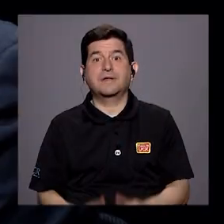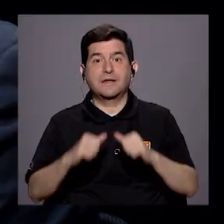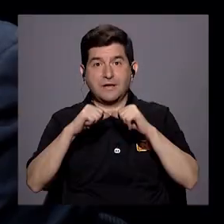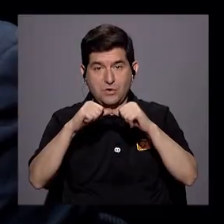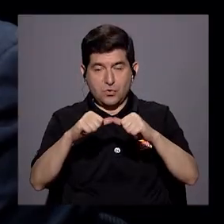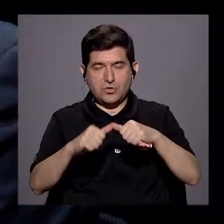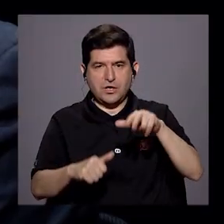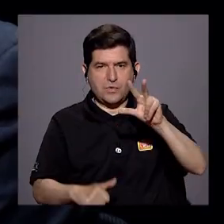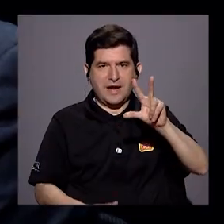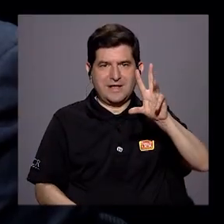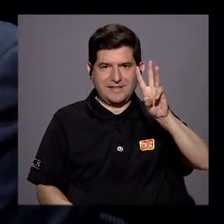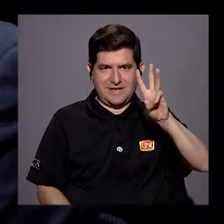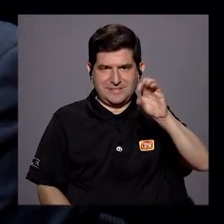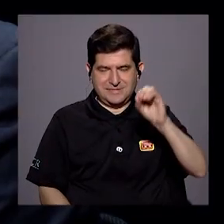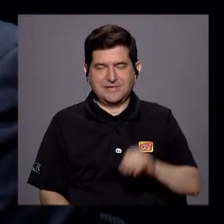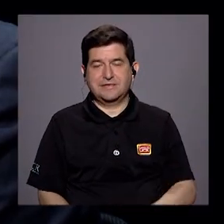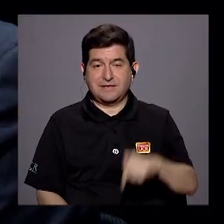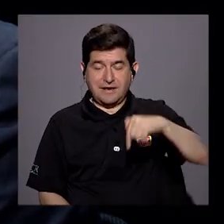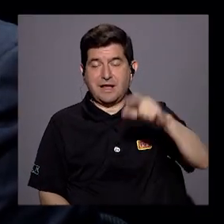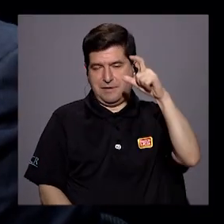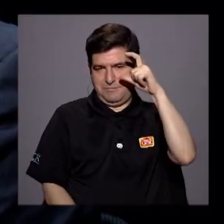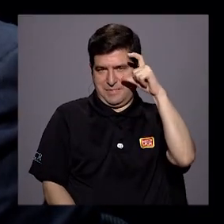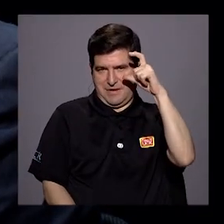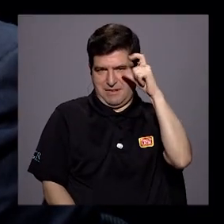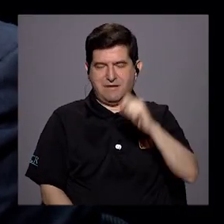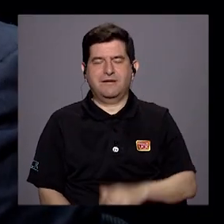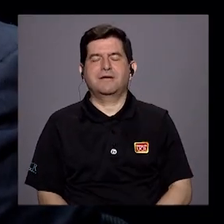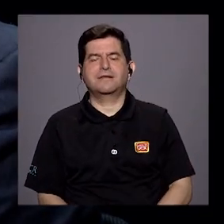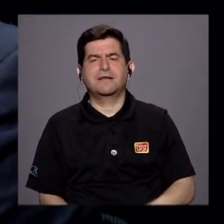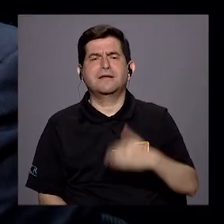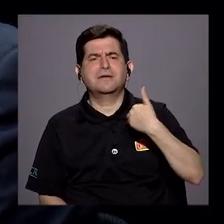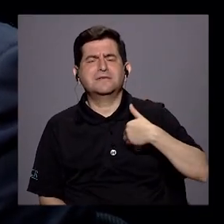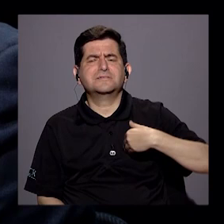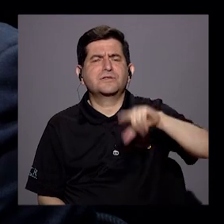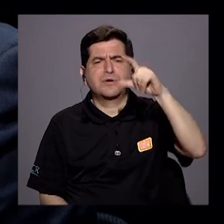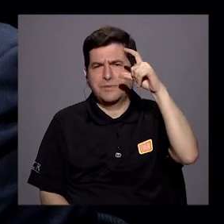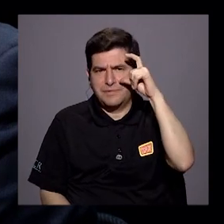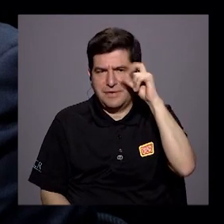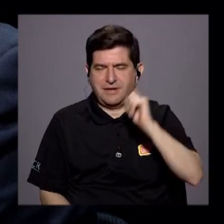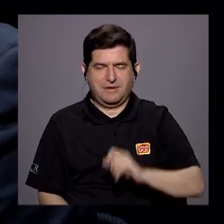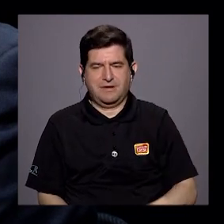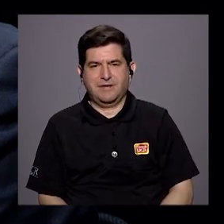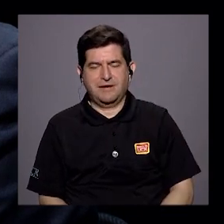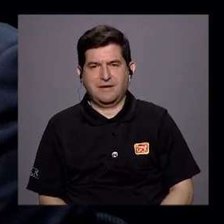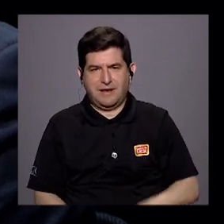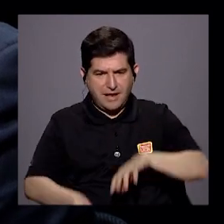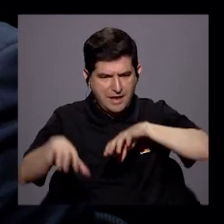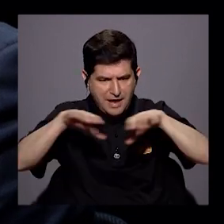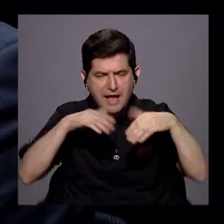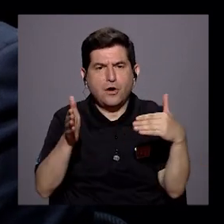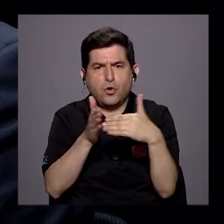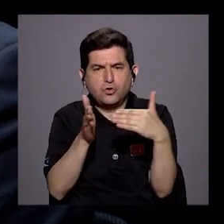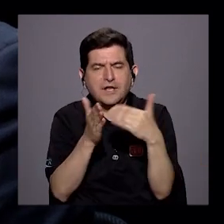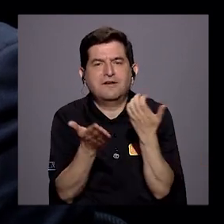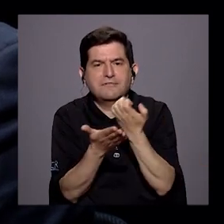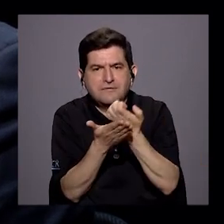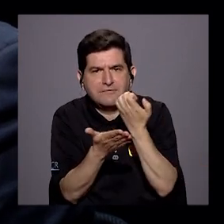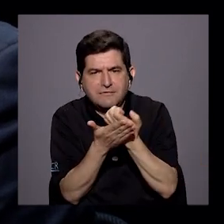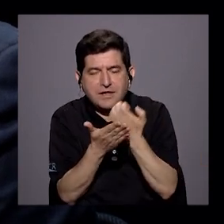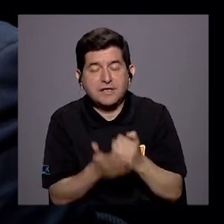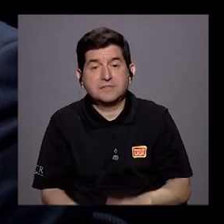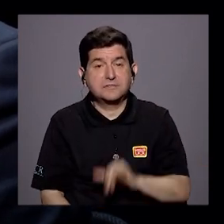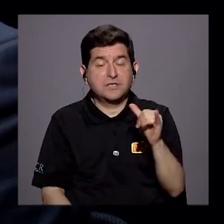regresamos a 360 estamos con dos miguel ángel rodríguez dos miguel ángel la reactivación de la economía